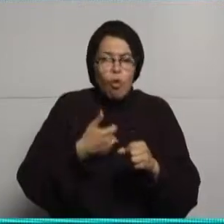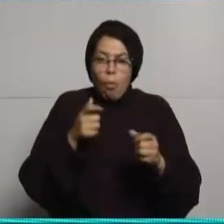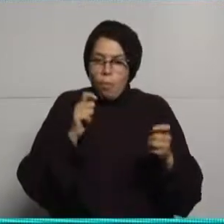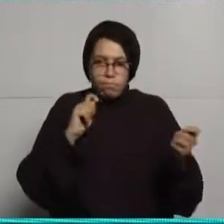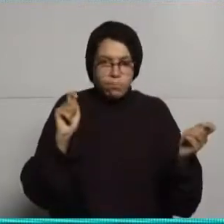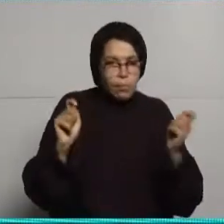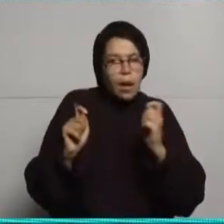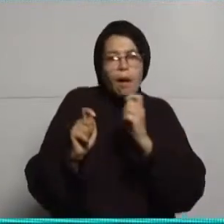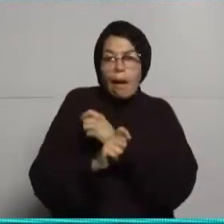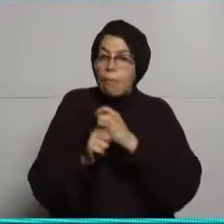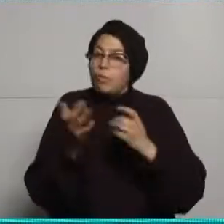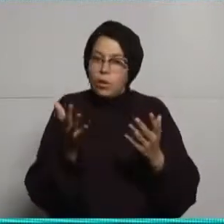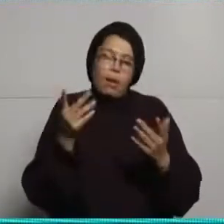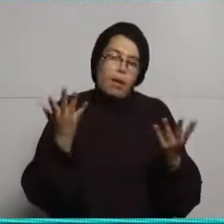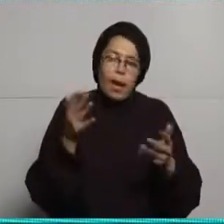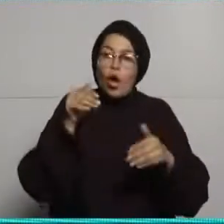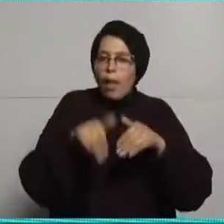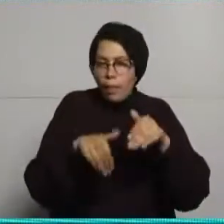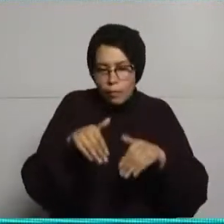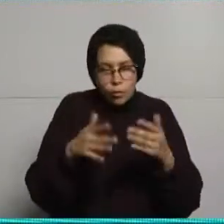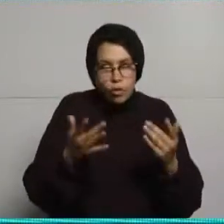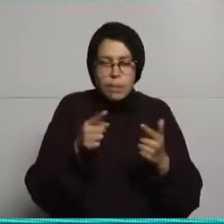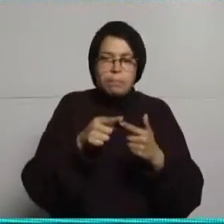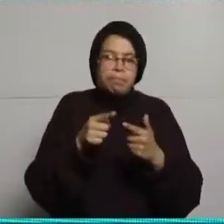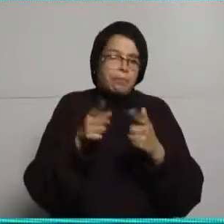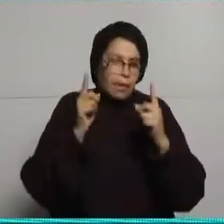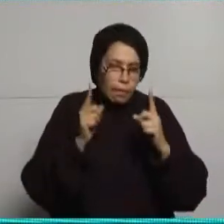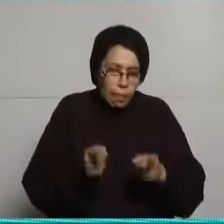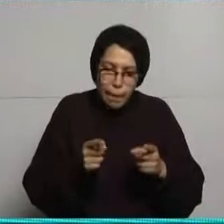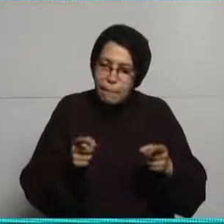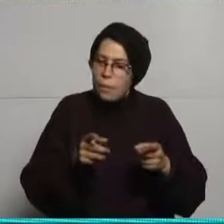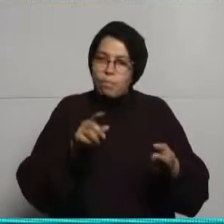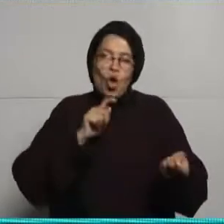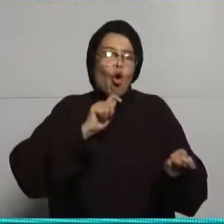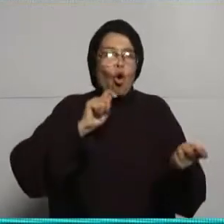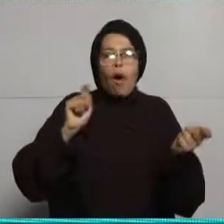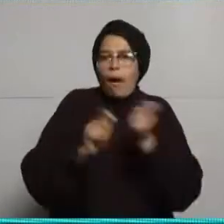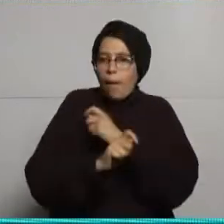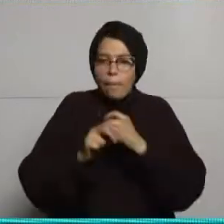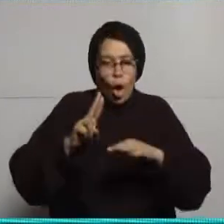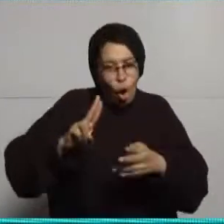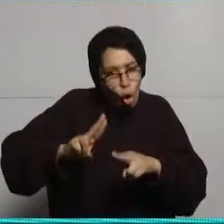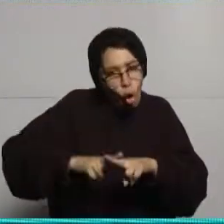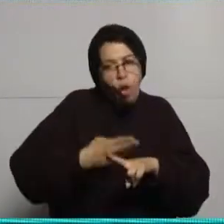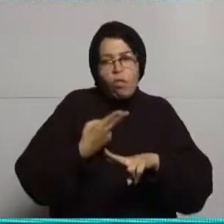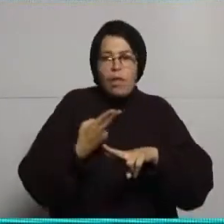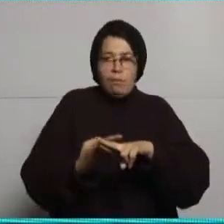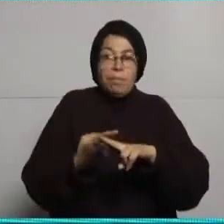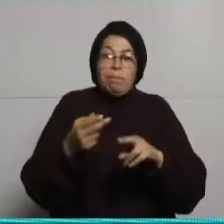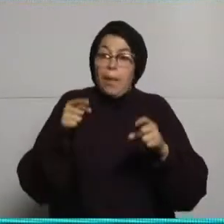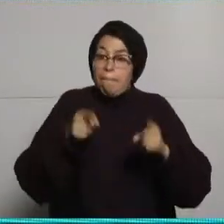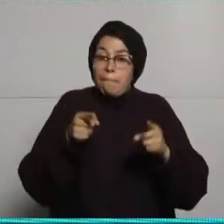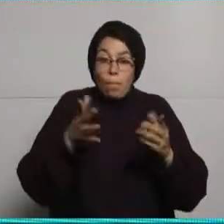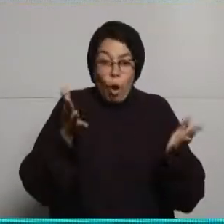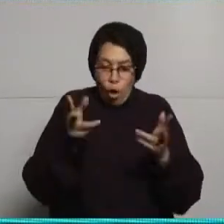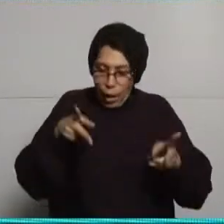de las elecciones tuvimos que volver a armar un ciclo. Y armar un ciclo en este contexto de pandemia para